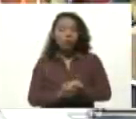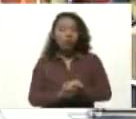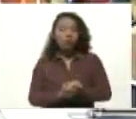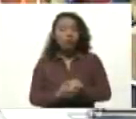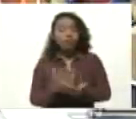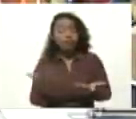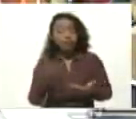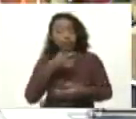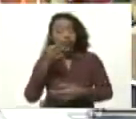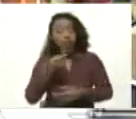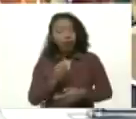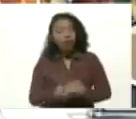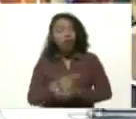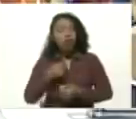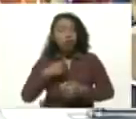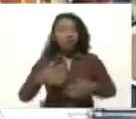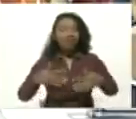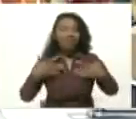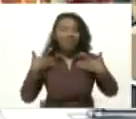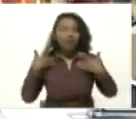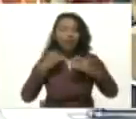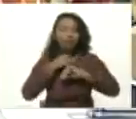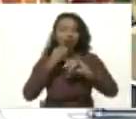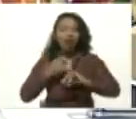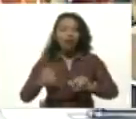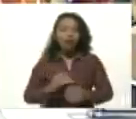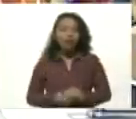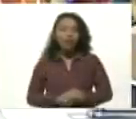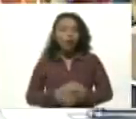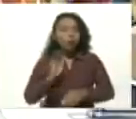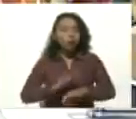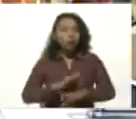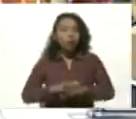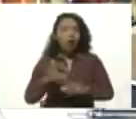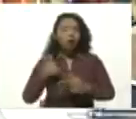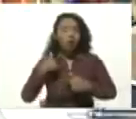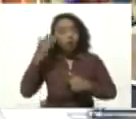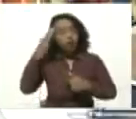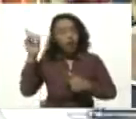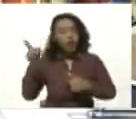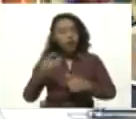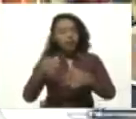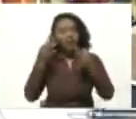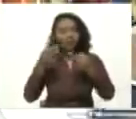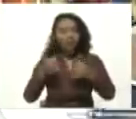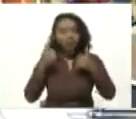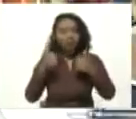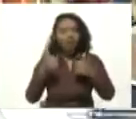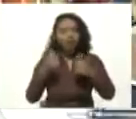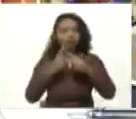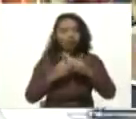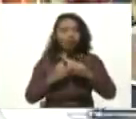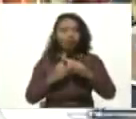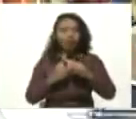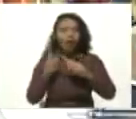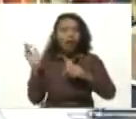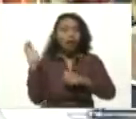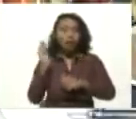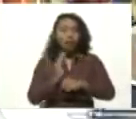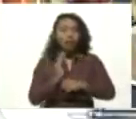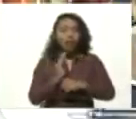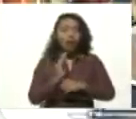¿verdad? Estoy muy contento y motivado porque sé que va a salir bien el regreso a